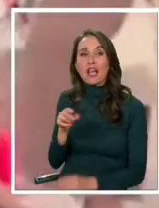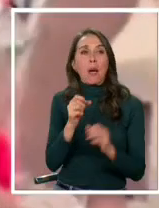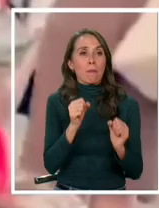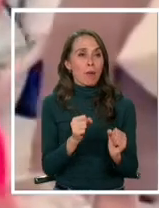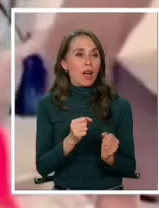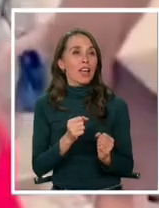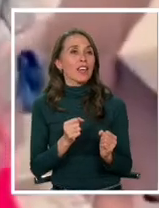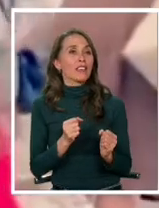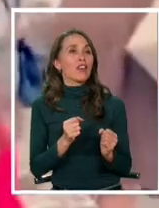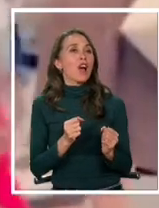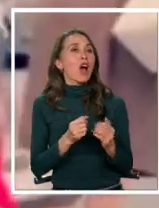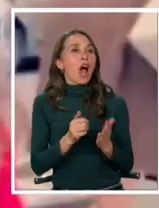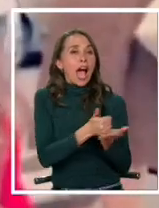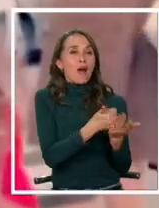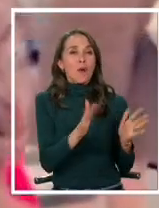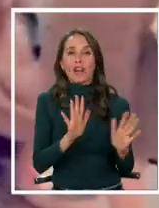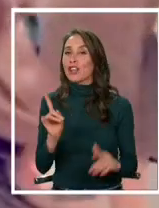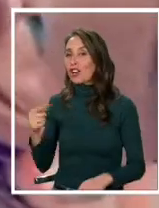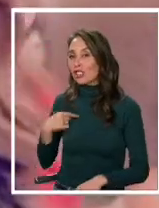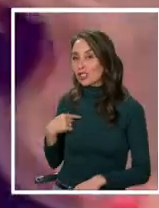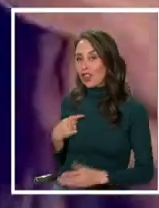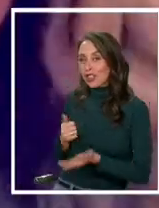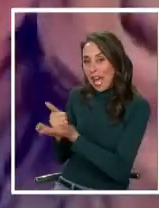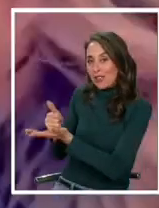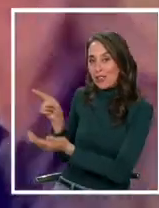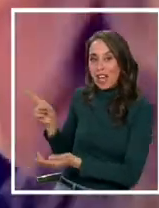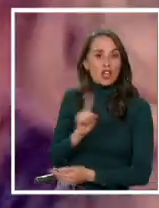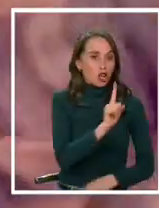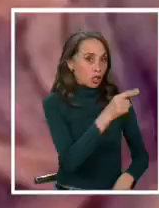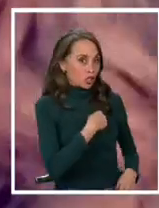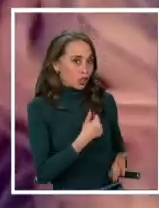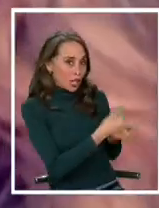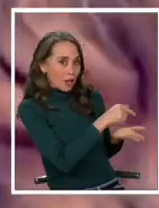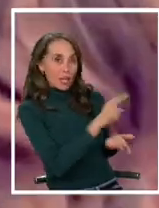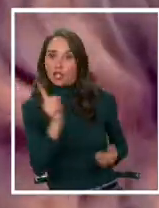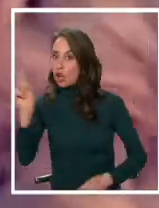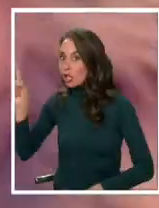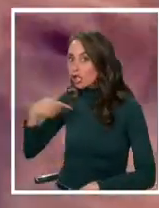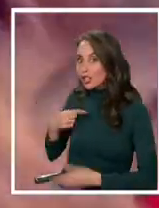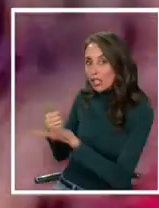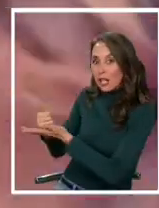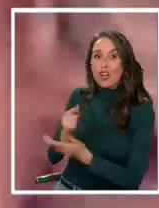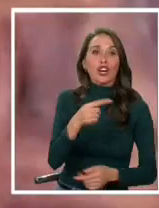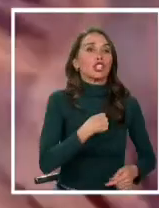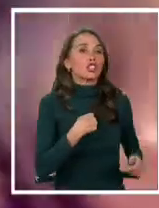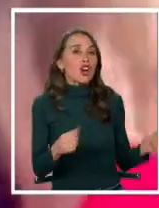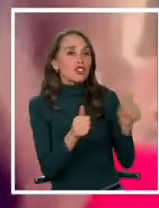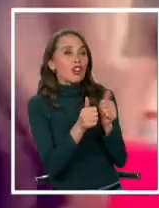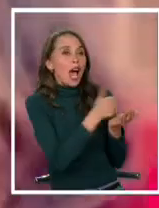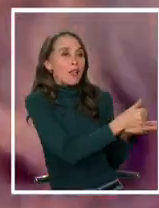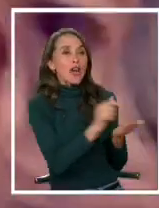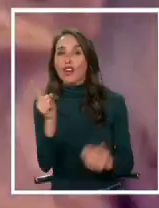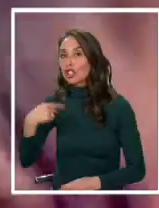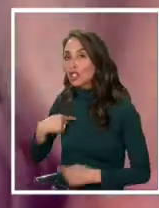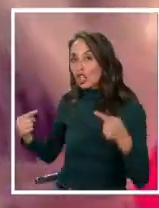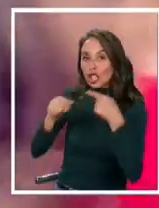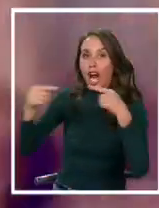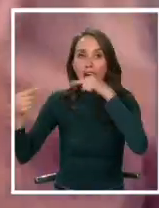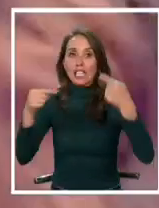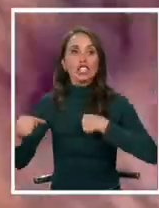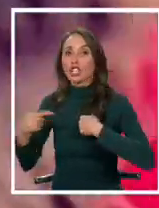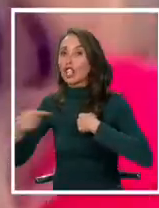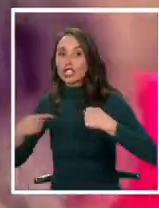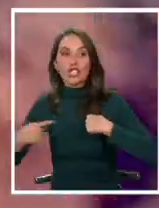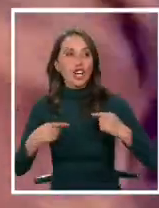puedo asistir con cualquier cosa No yo estoy para asistirte a ti yo te asisto a ti no yo te asisto a yo soy tu asistente Yo